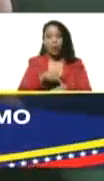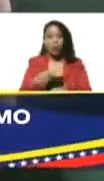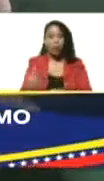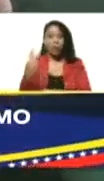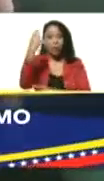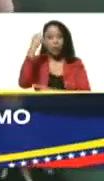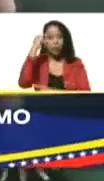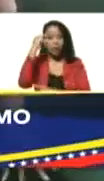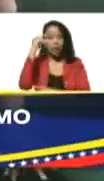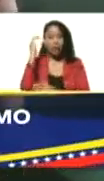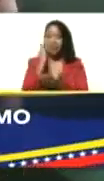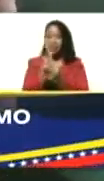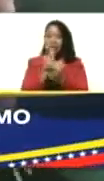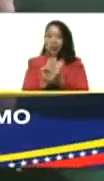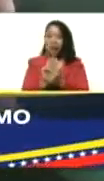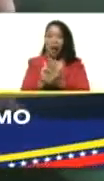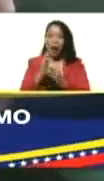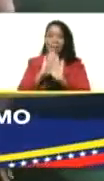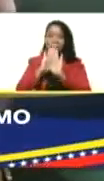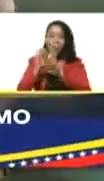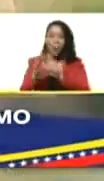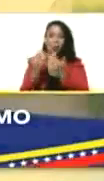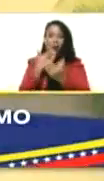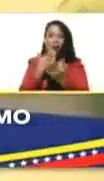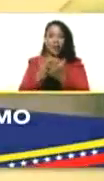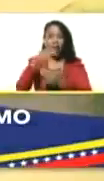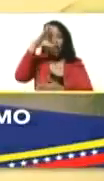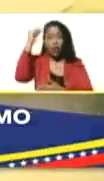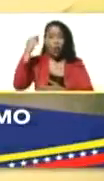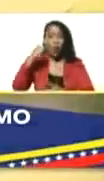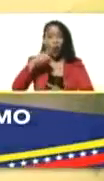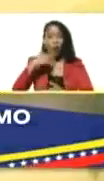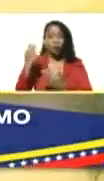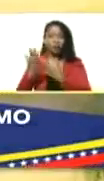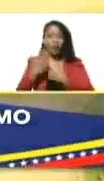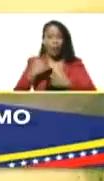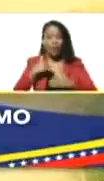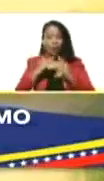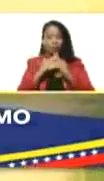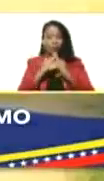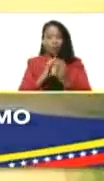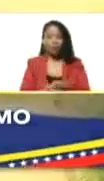día siempre nos han apoyado y gracias a Dios hoy estoy recibiendo mi vivienda.